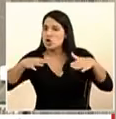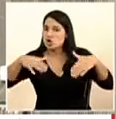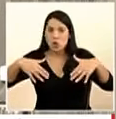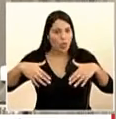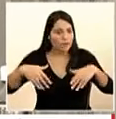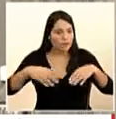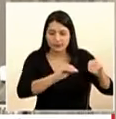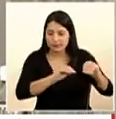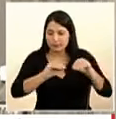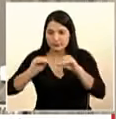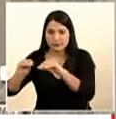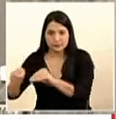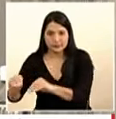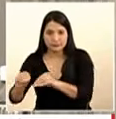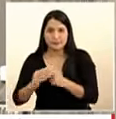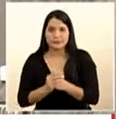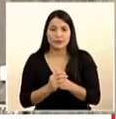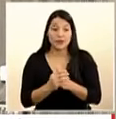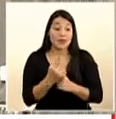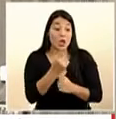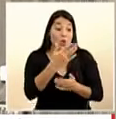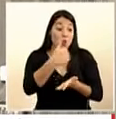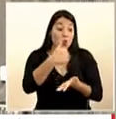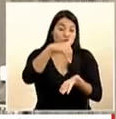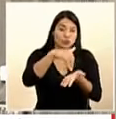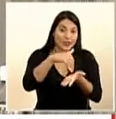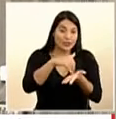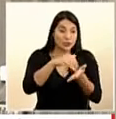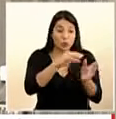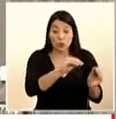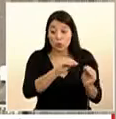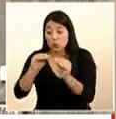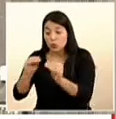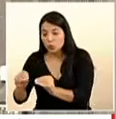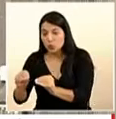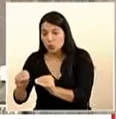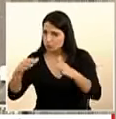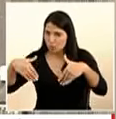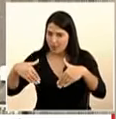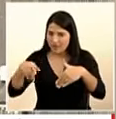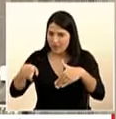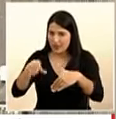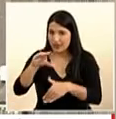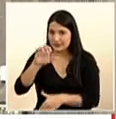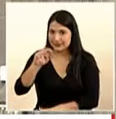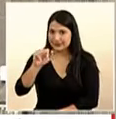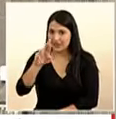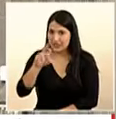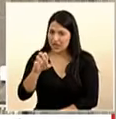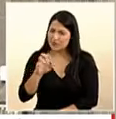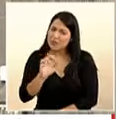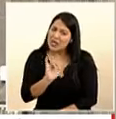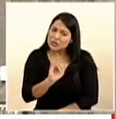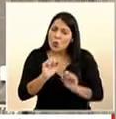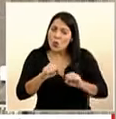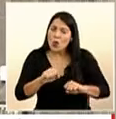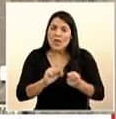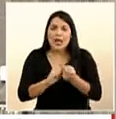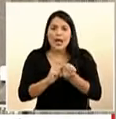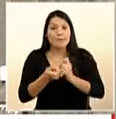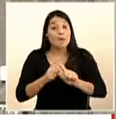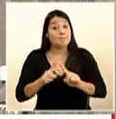un traslado de un paciente de un centro que no sea al cenar al cenar eso puede cambiar en los próximos días pero por ahora